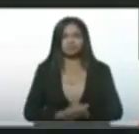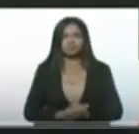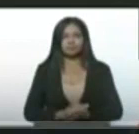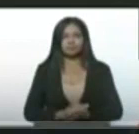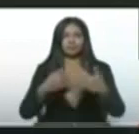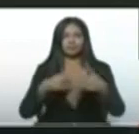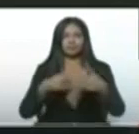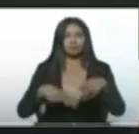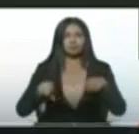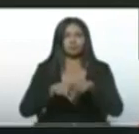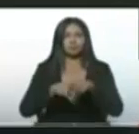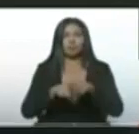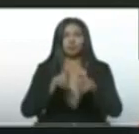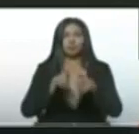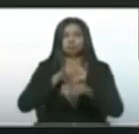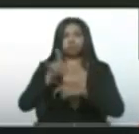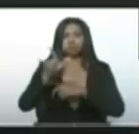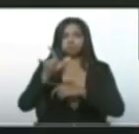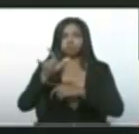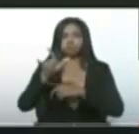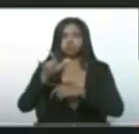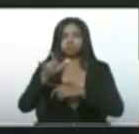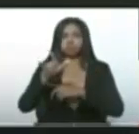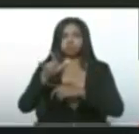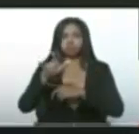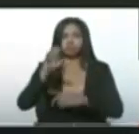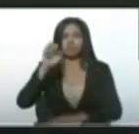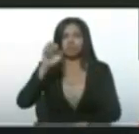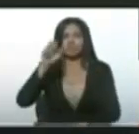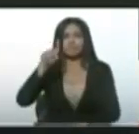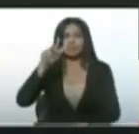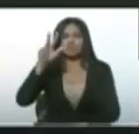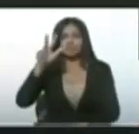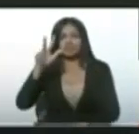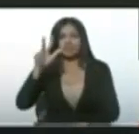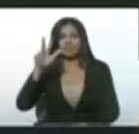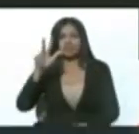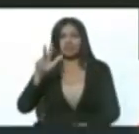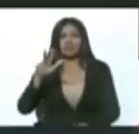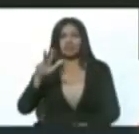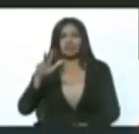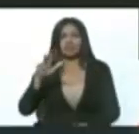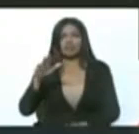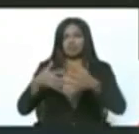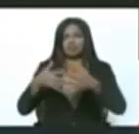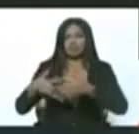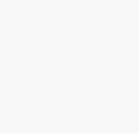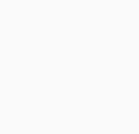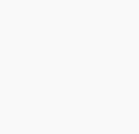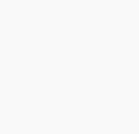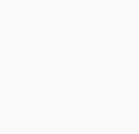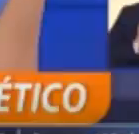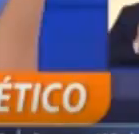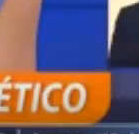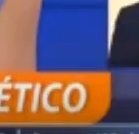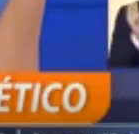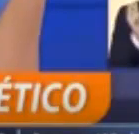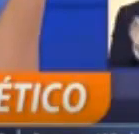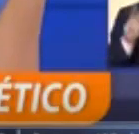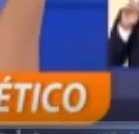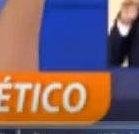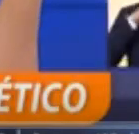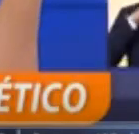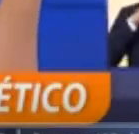interceptó una aeronave de tipo EP-3 norteamericana. Ahí sí sabe de qué estamos hablando. Cumple con todas con capacidad de